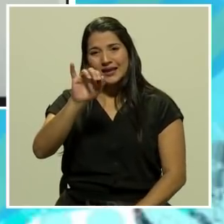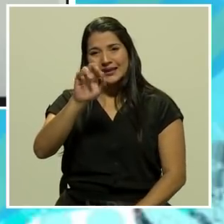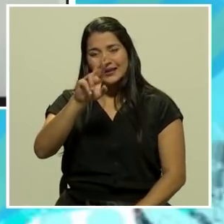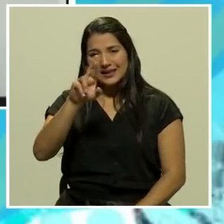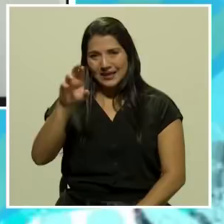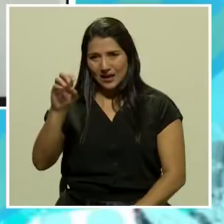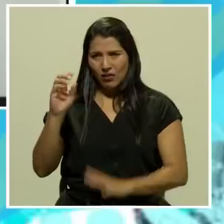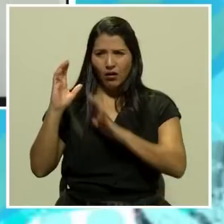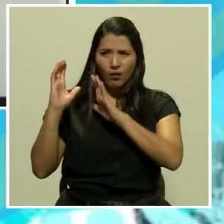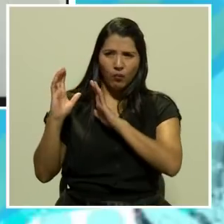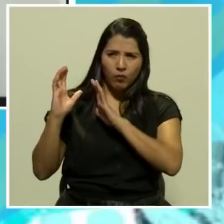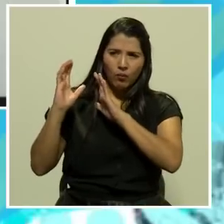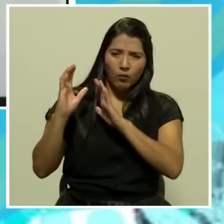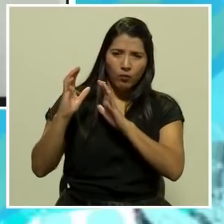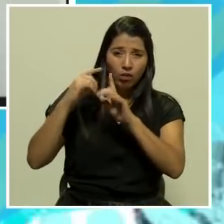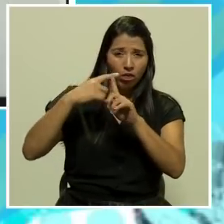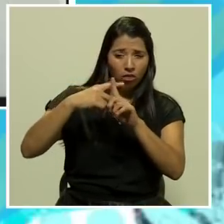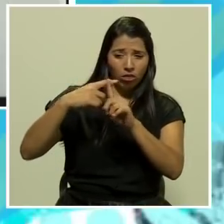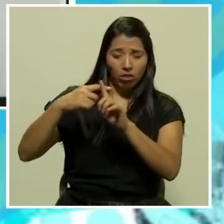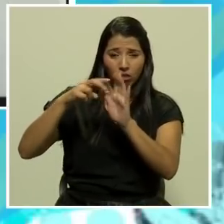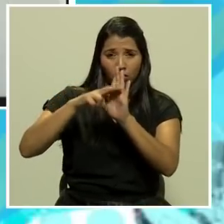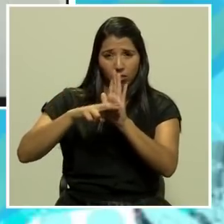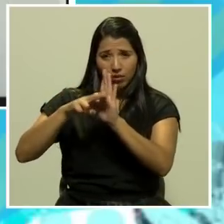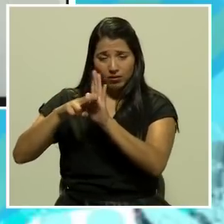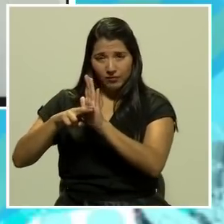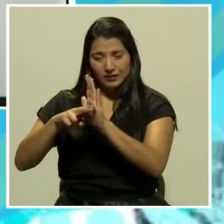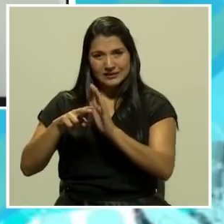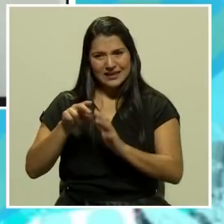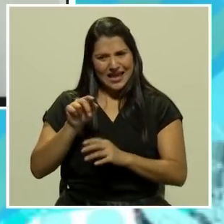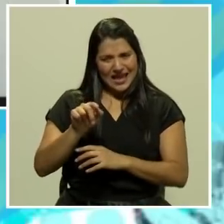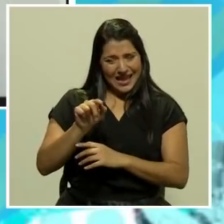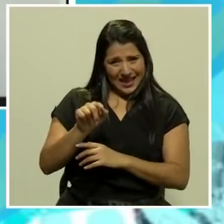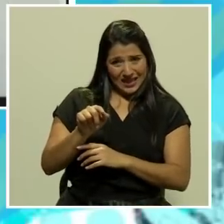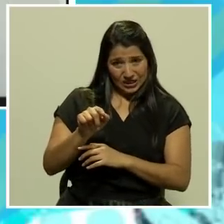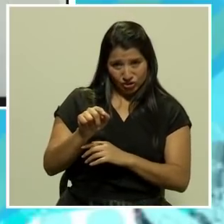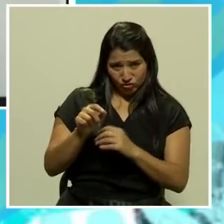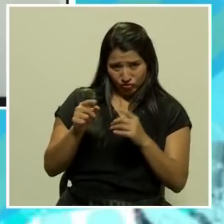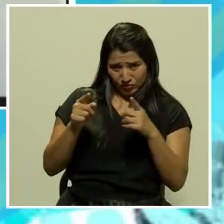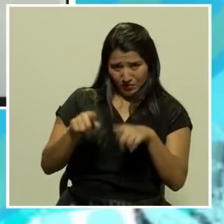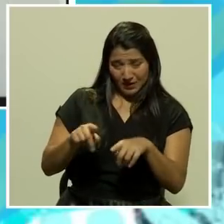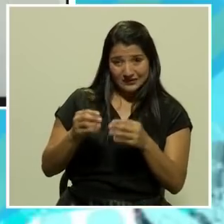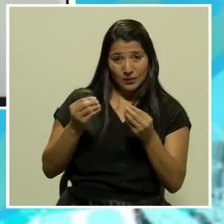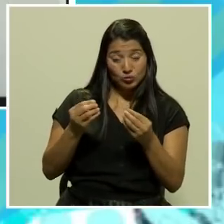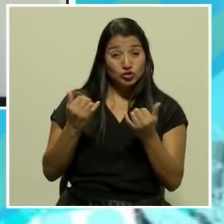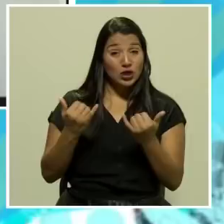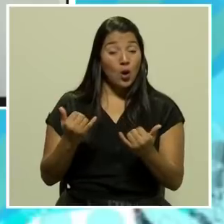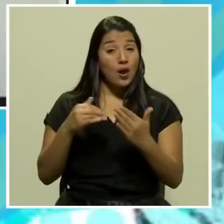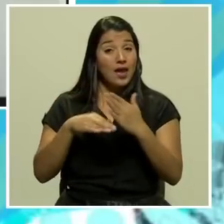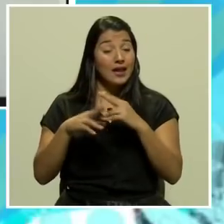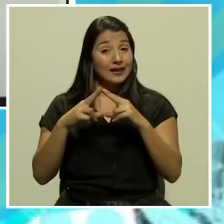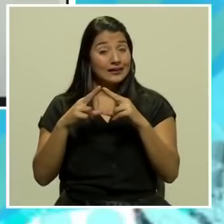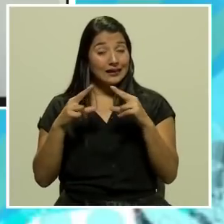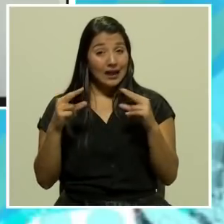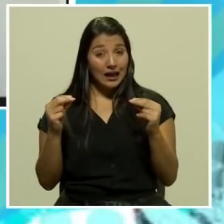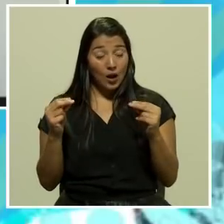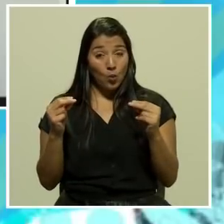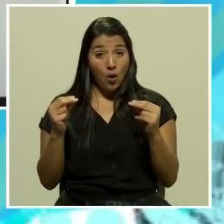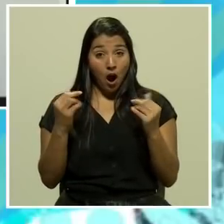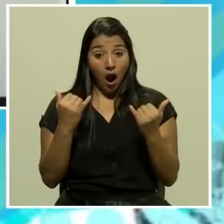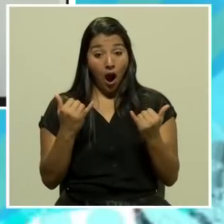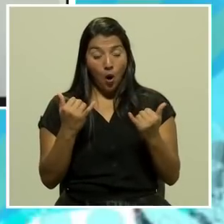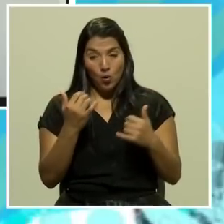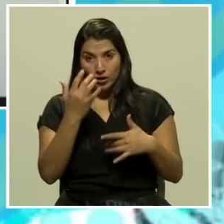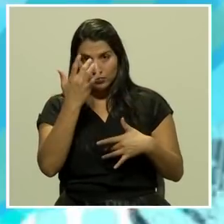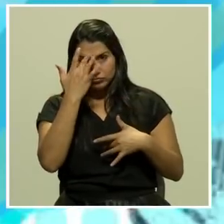el disfraz de la causa de la muerte, ¿cuán frecuente es ahora en Nicaragua en la epidemia